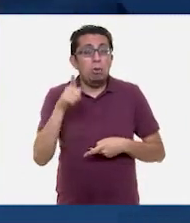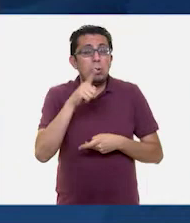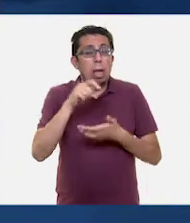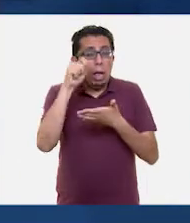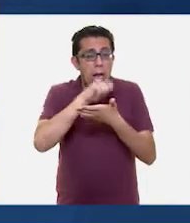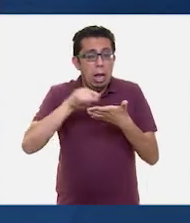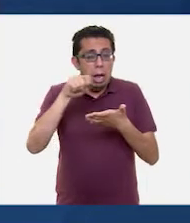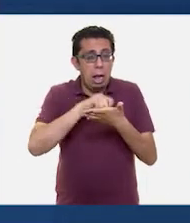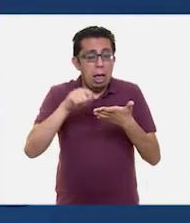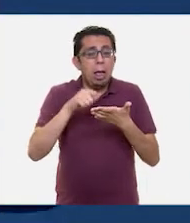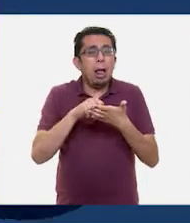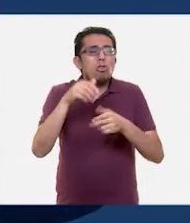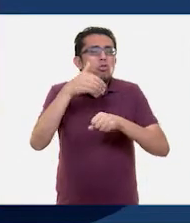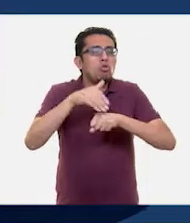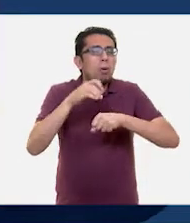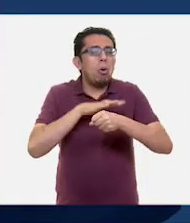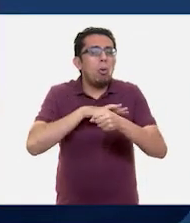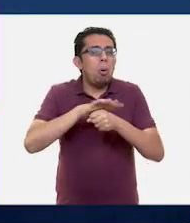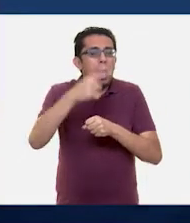que continúan la sucesión.